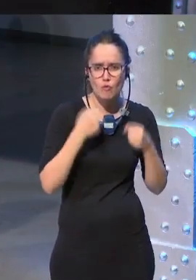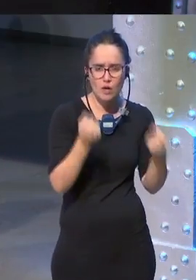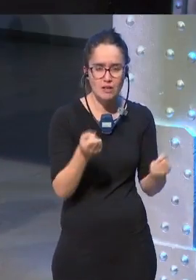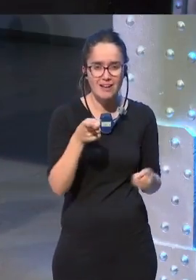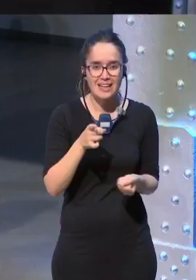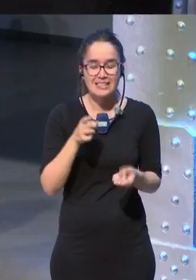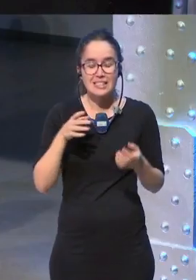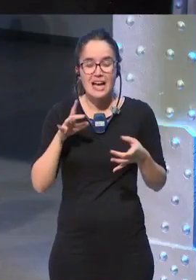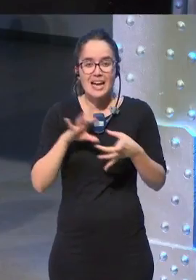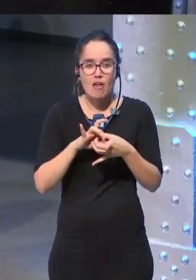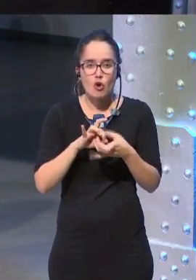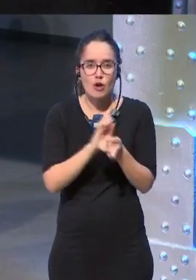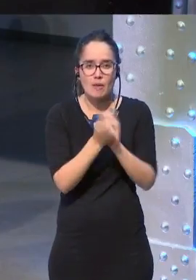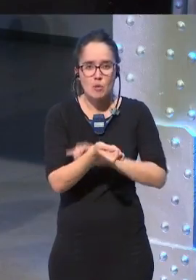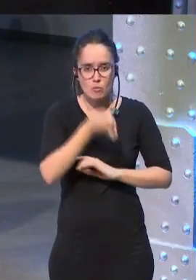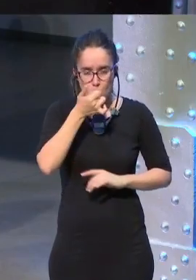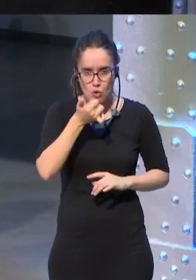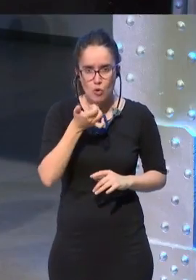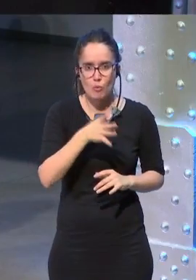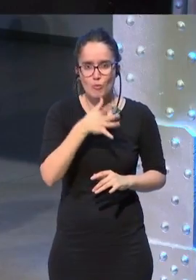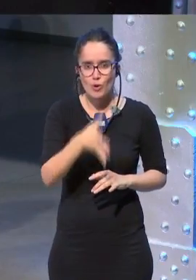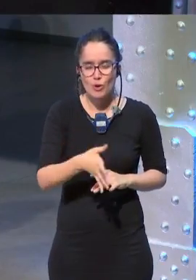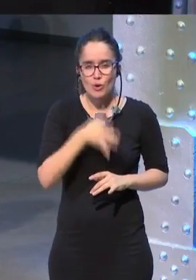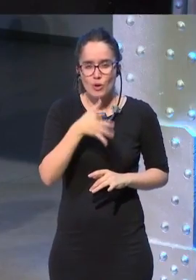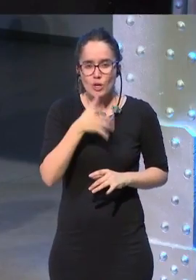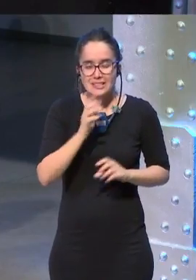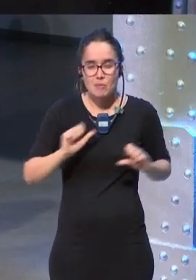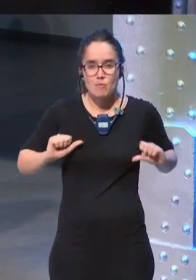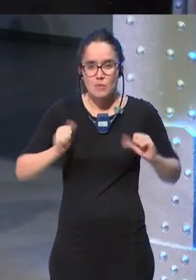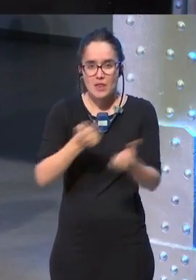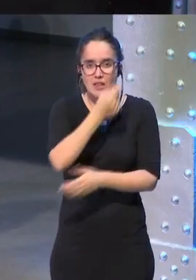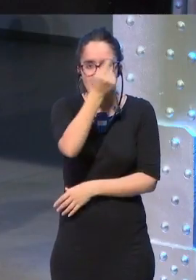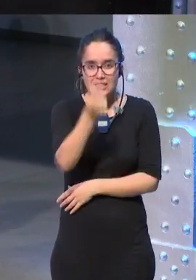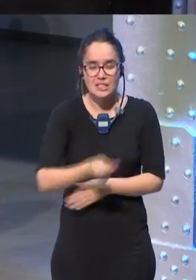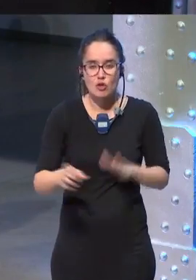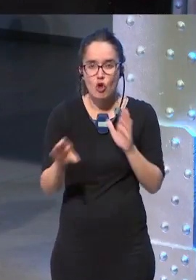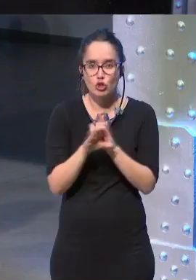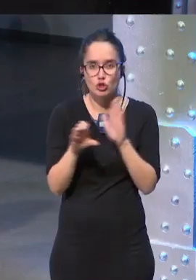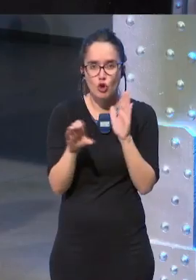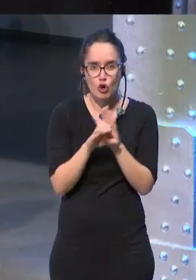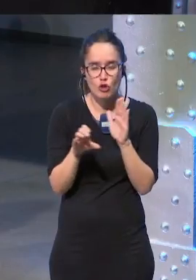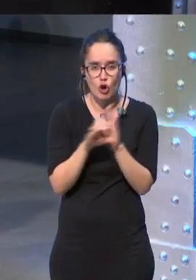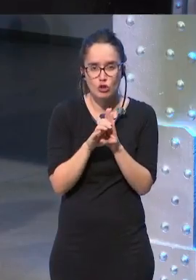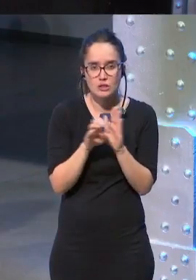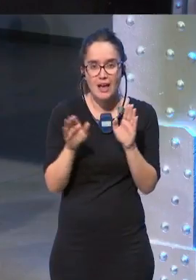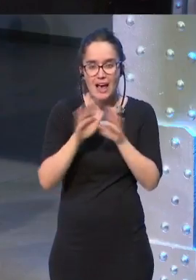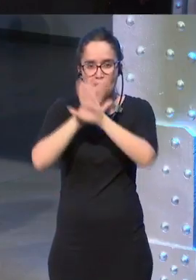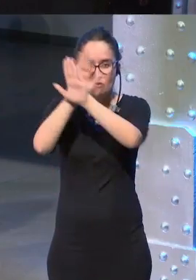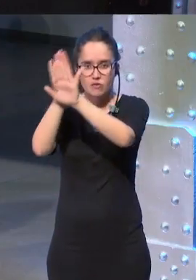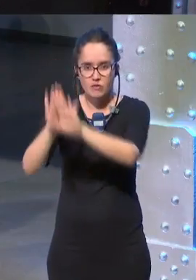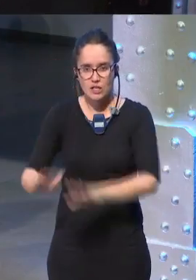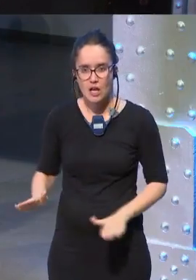poco esta relación porque explícitamente se comienza diseñando los códigos que en última